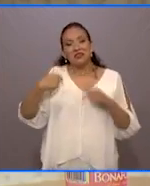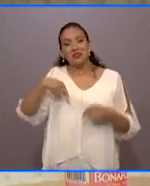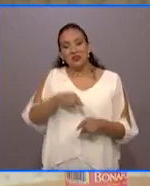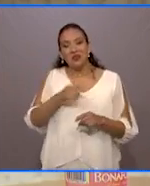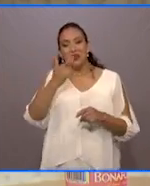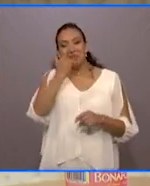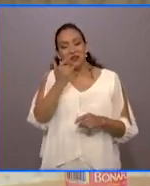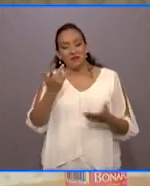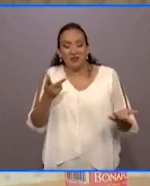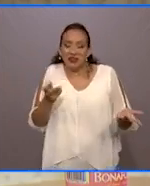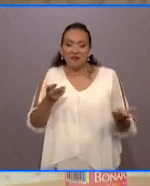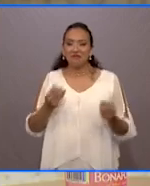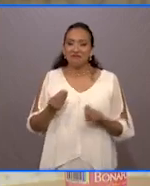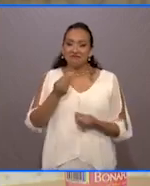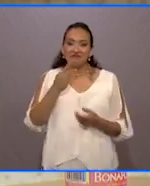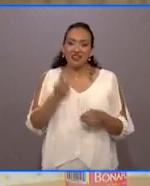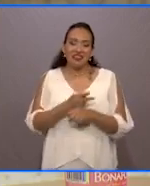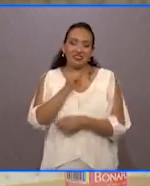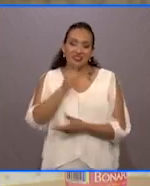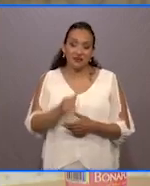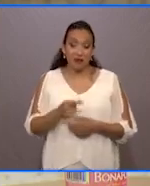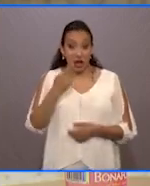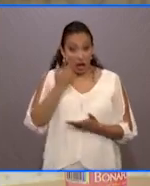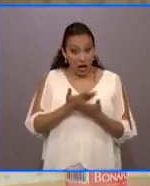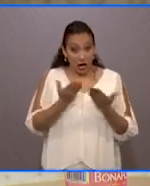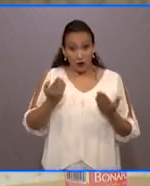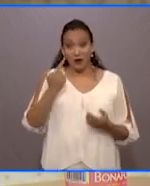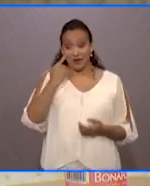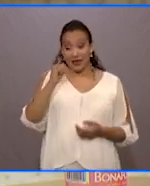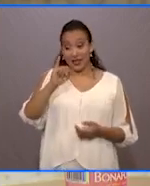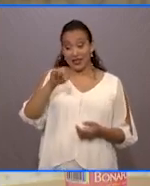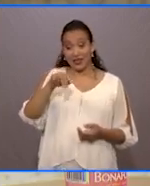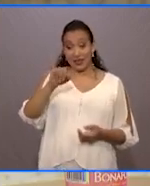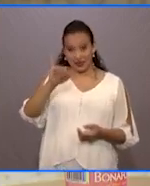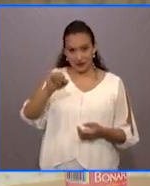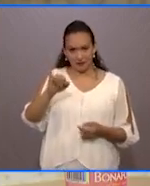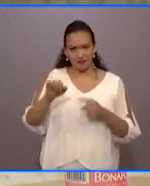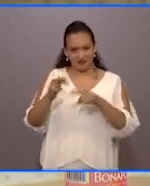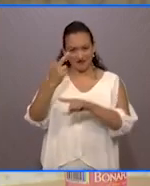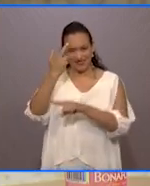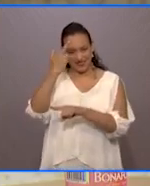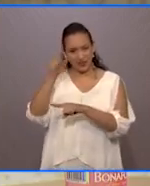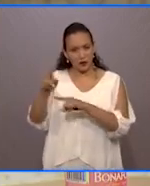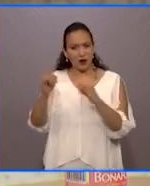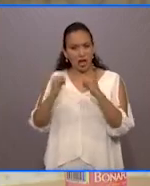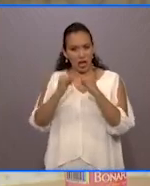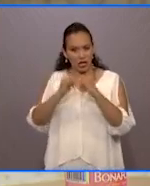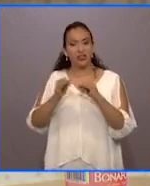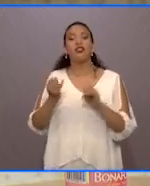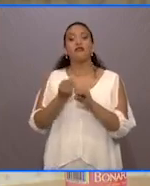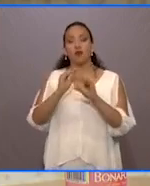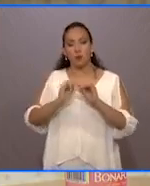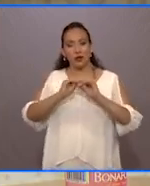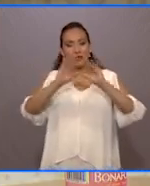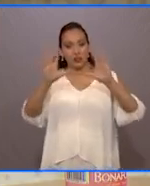distintas instituciones, el INAI, que pudo haber sido mucho menos confrontativo que el Poder Judicial, está desapareciendo. El IFT,